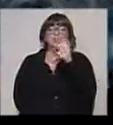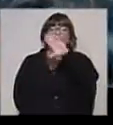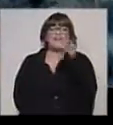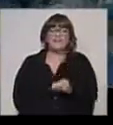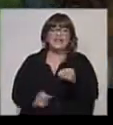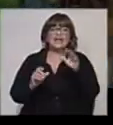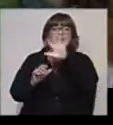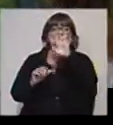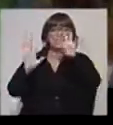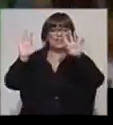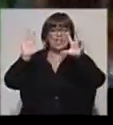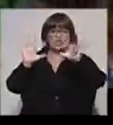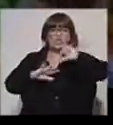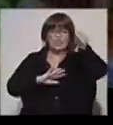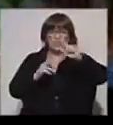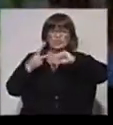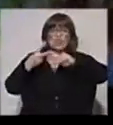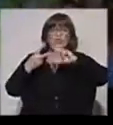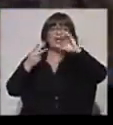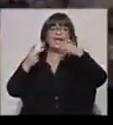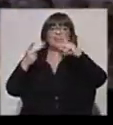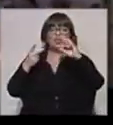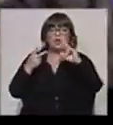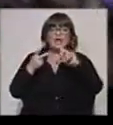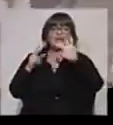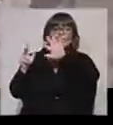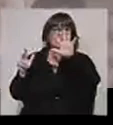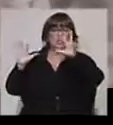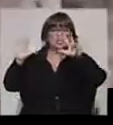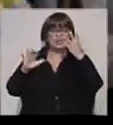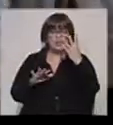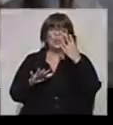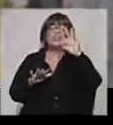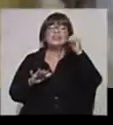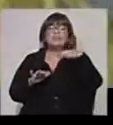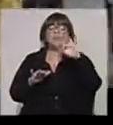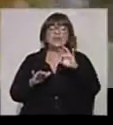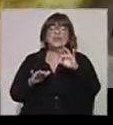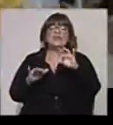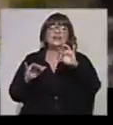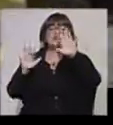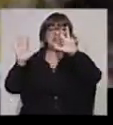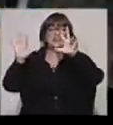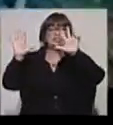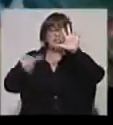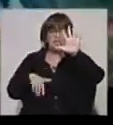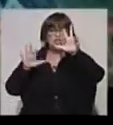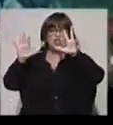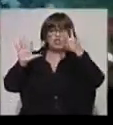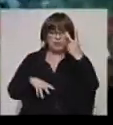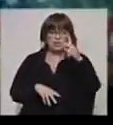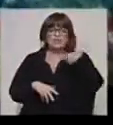598 puntos. Fue seguida de la Cantonga Africana con 584, la Simona 572, que defendía el primer premio del año pasado. Luego la